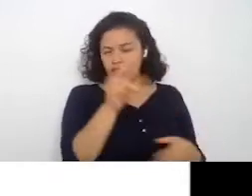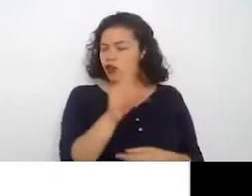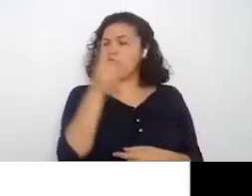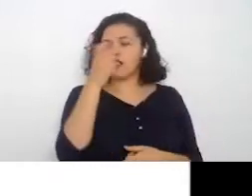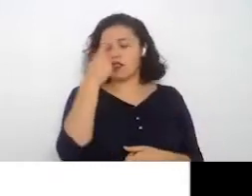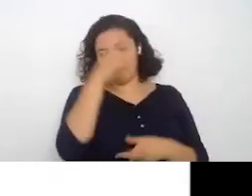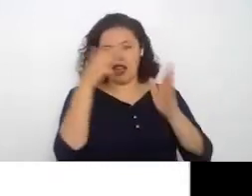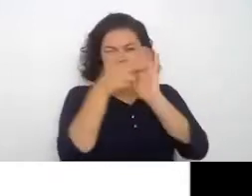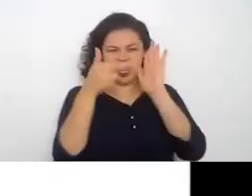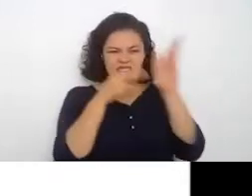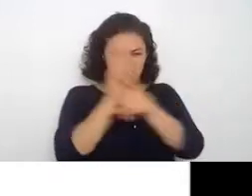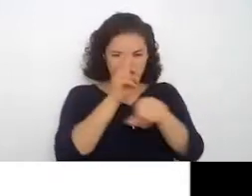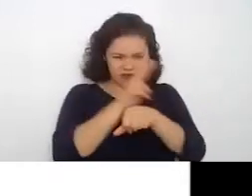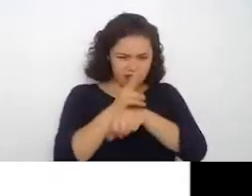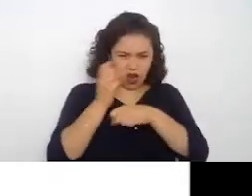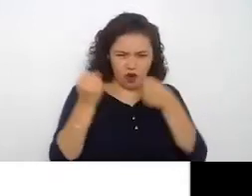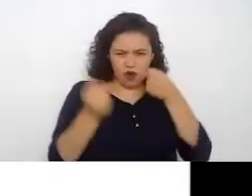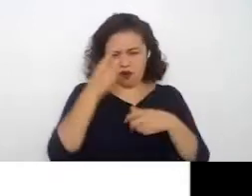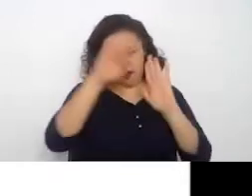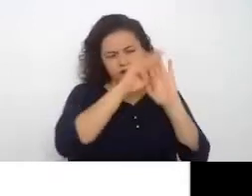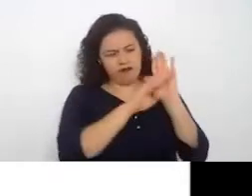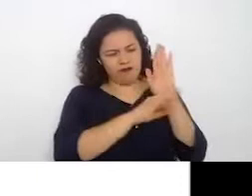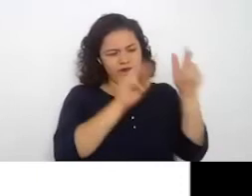tan fuertes que han tenido estos estatutos.